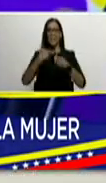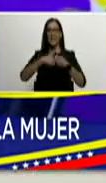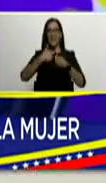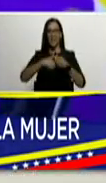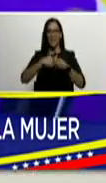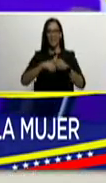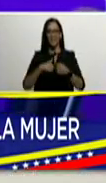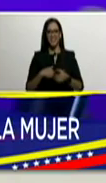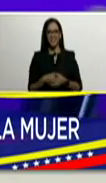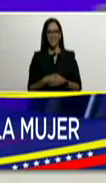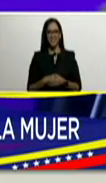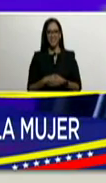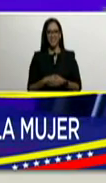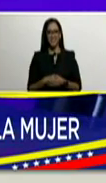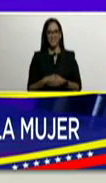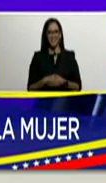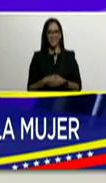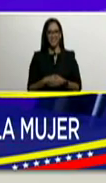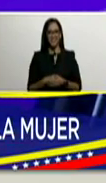Maracaibo.